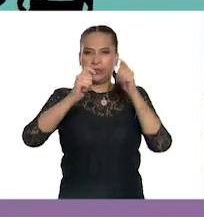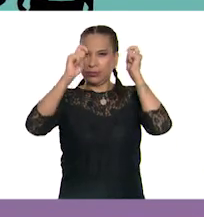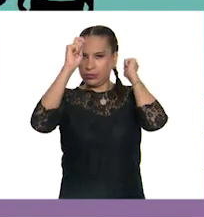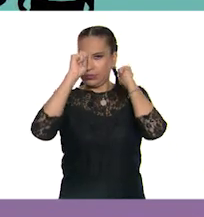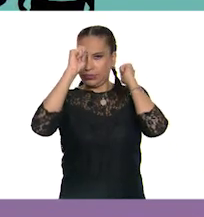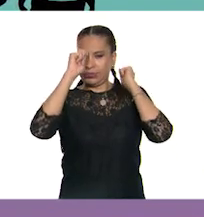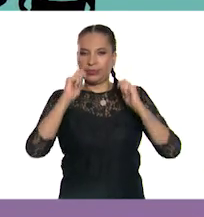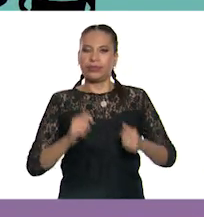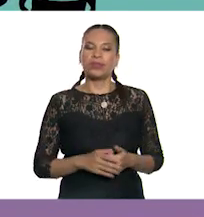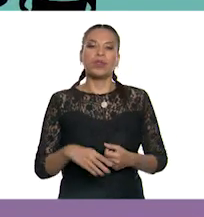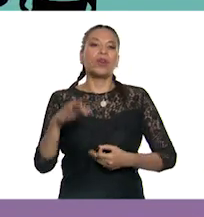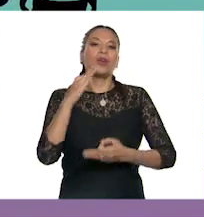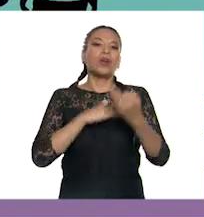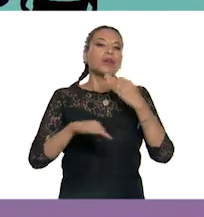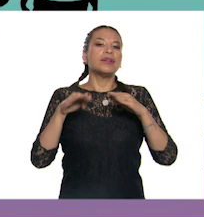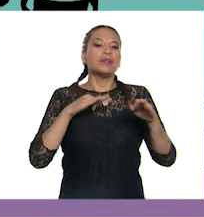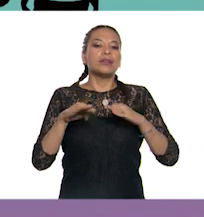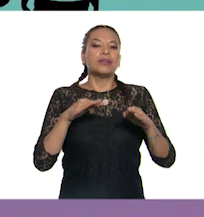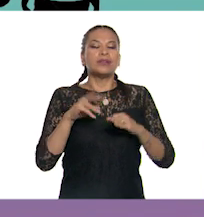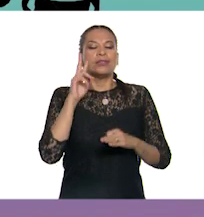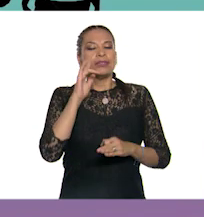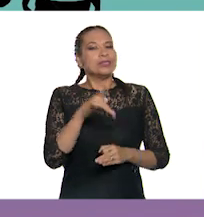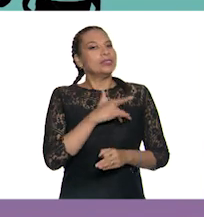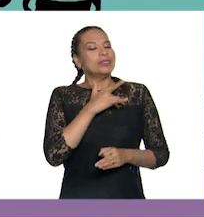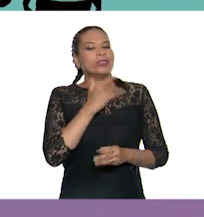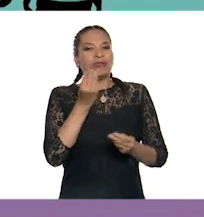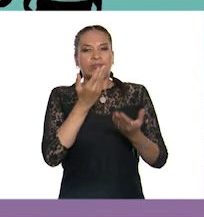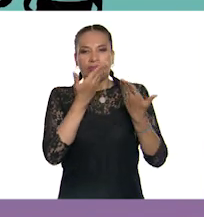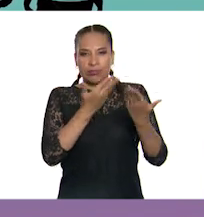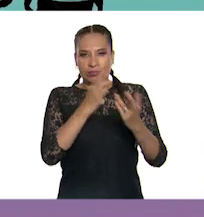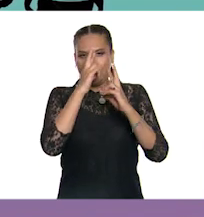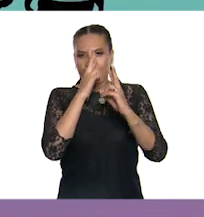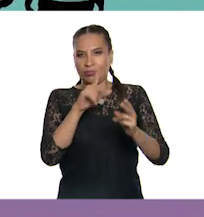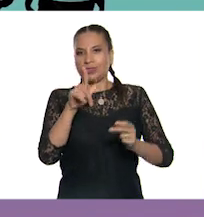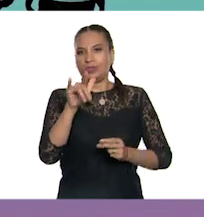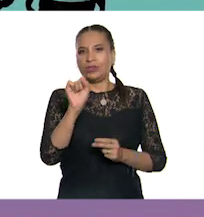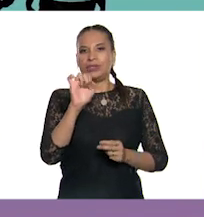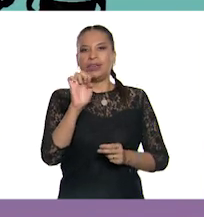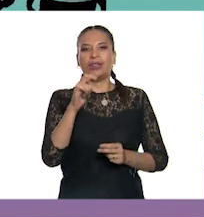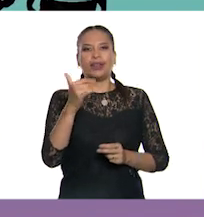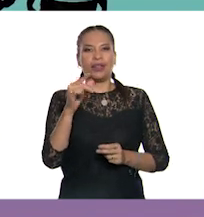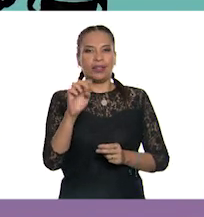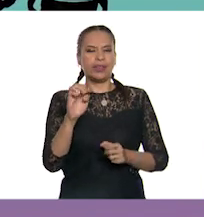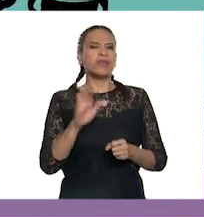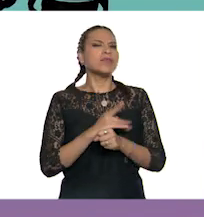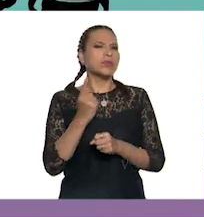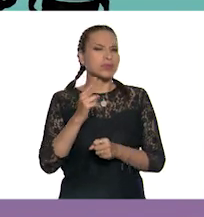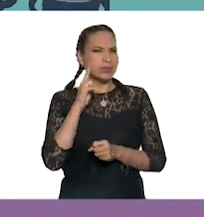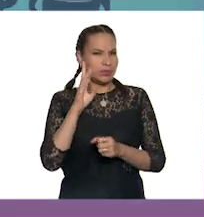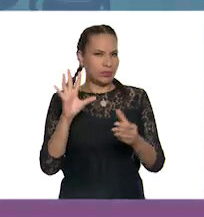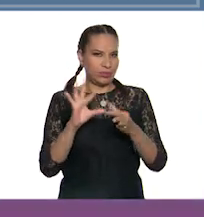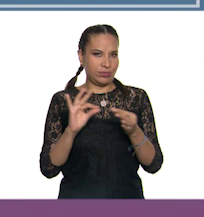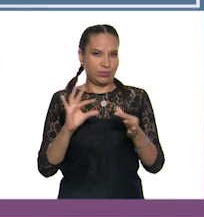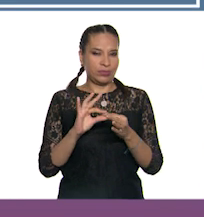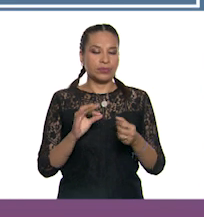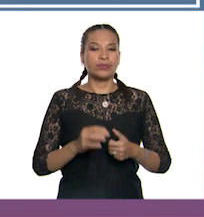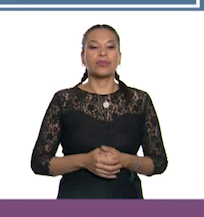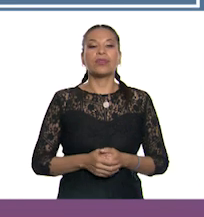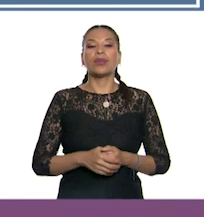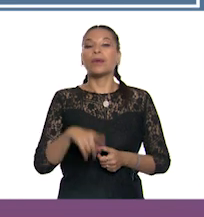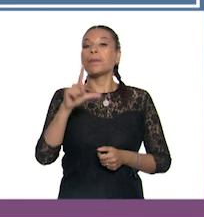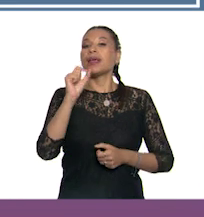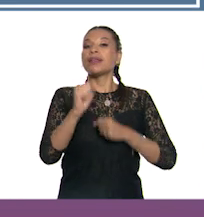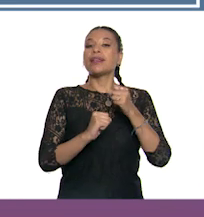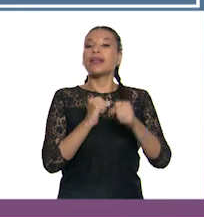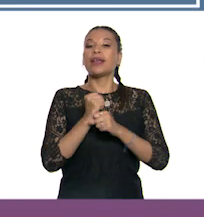palma. Todos los trabajadores estimaban en mucho a Luis el Grande. ¿Por qué? Vamos a decirlo. A los